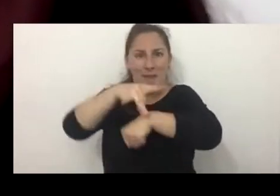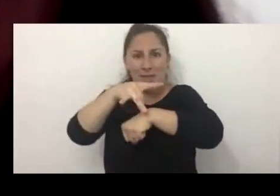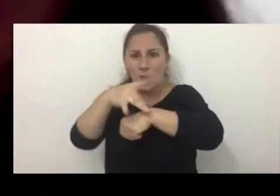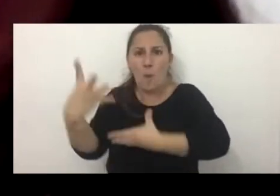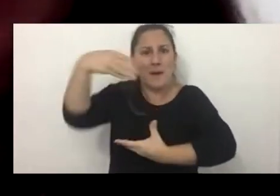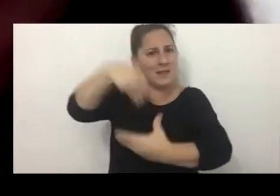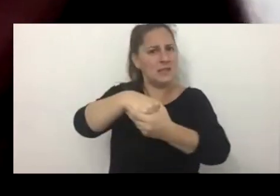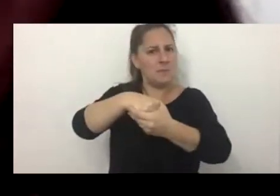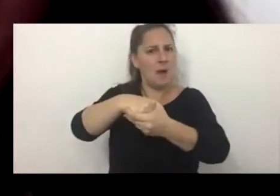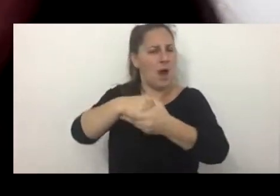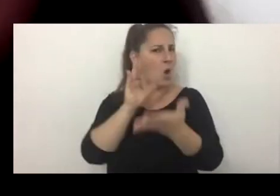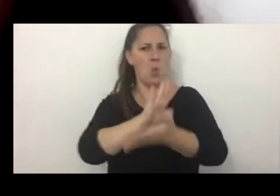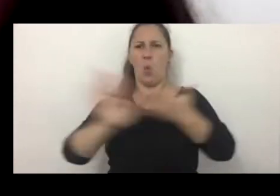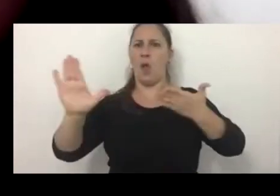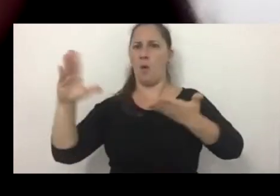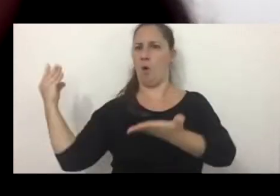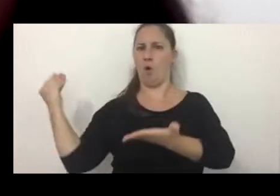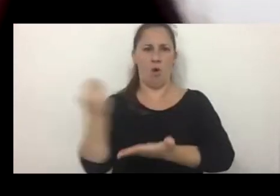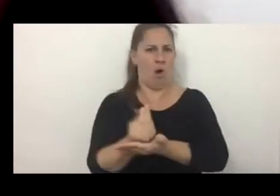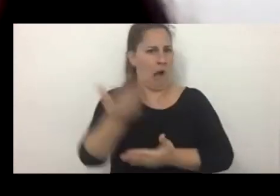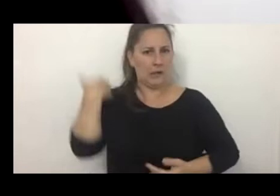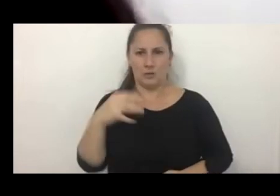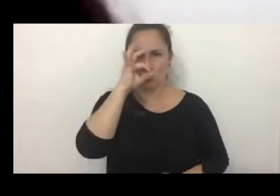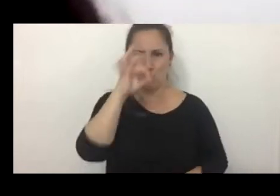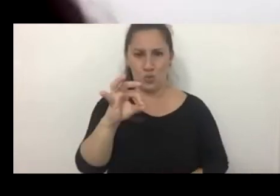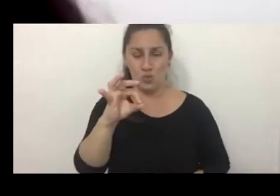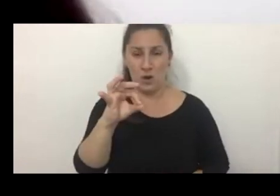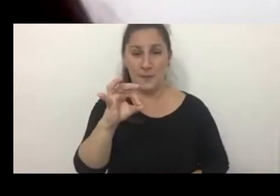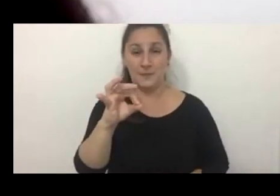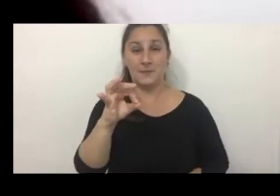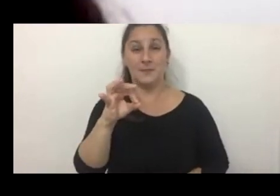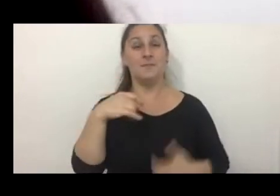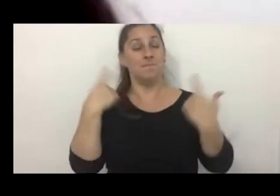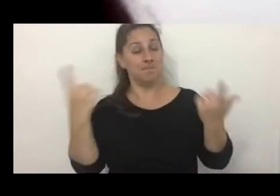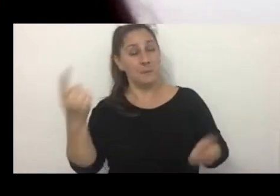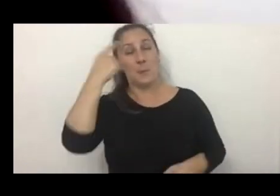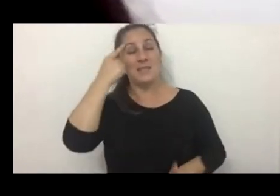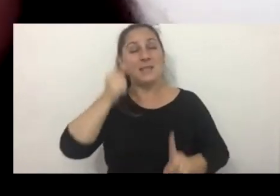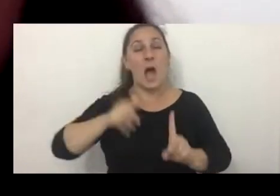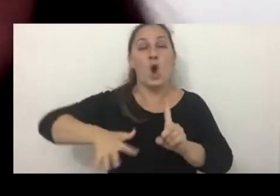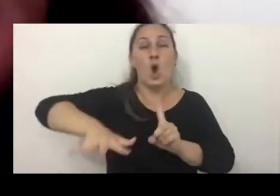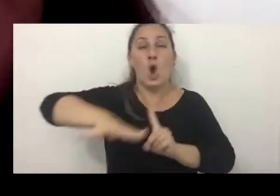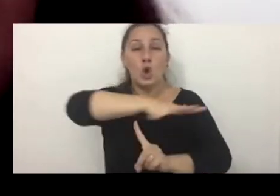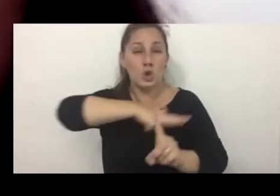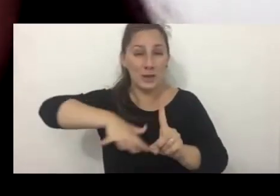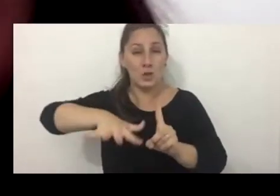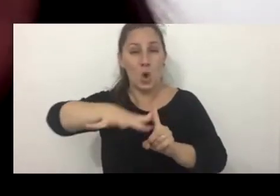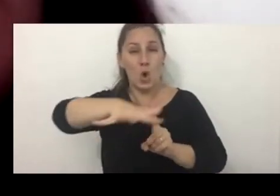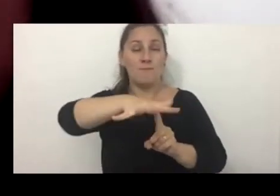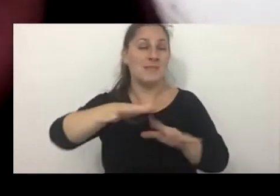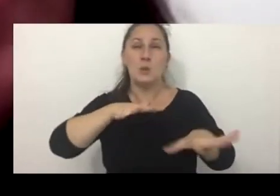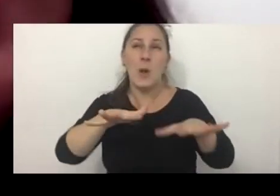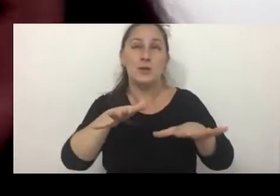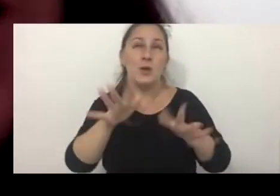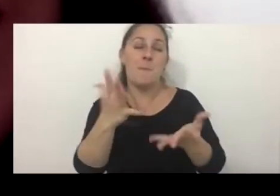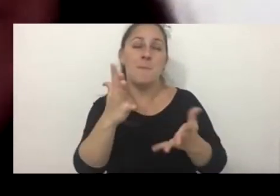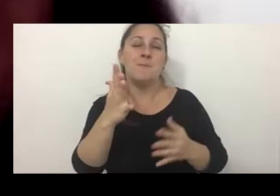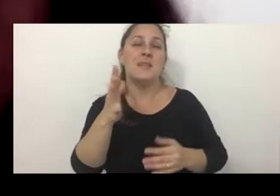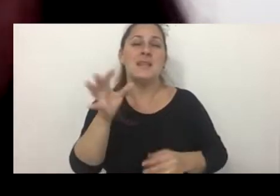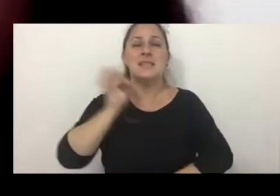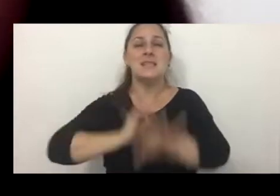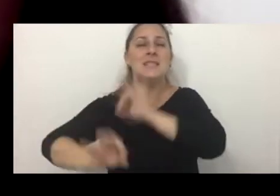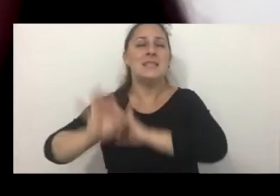del médico entrando dentro del ámbito de la salud de la mujer y encontrándose en empezar a meterse en